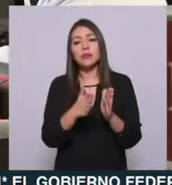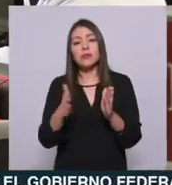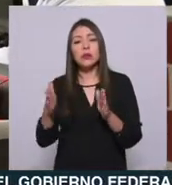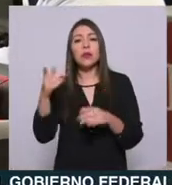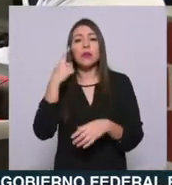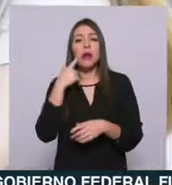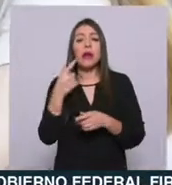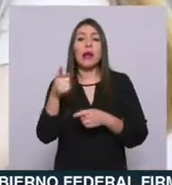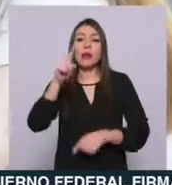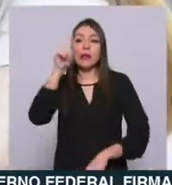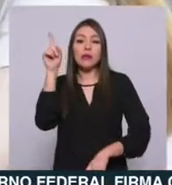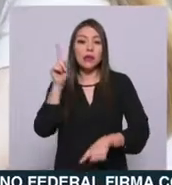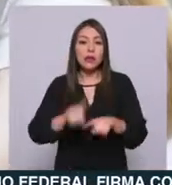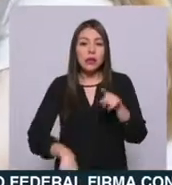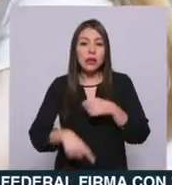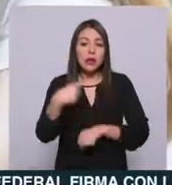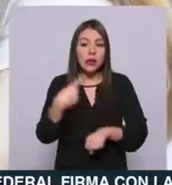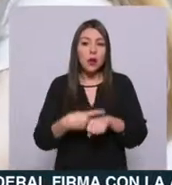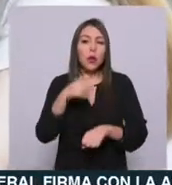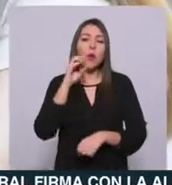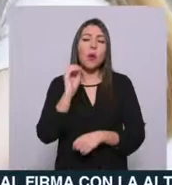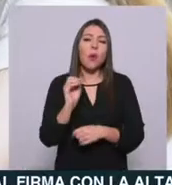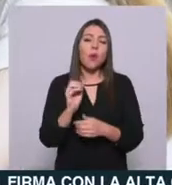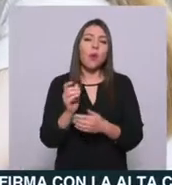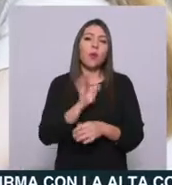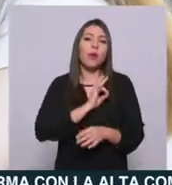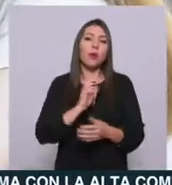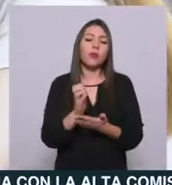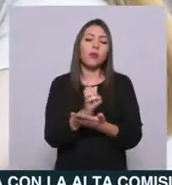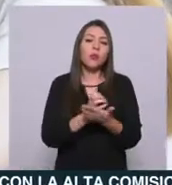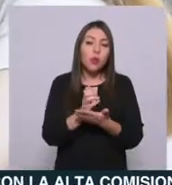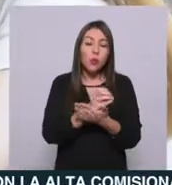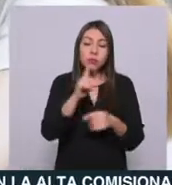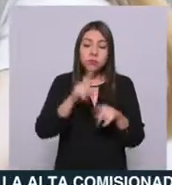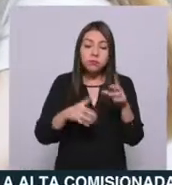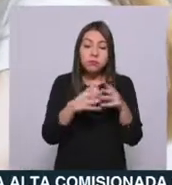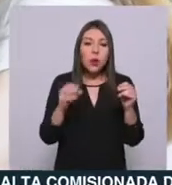erradicados. En las imágenes, Manuel Hernández, Saray Mariscal, 21 Noticias.